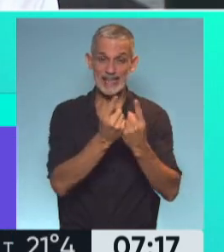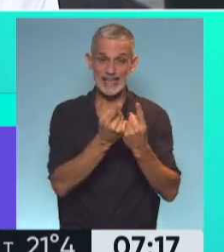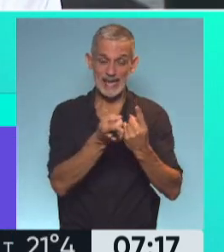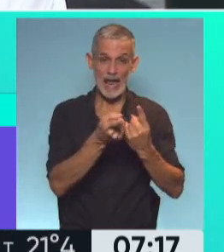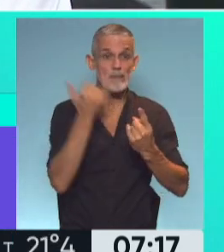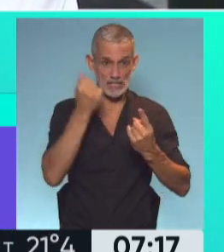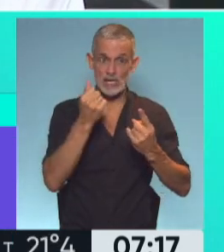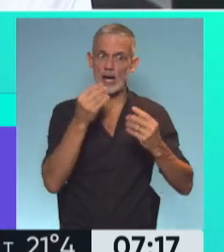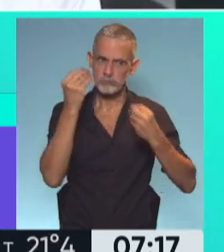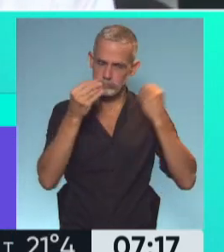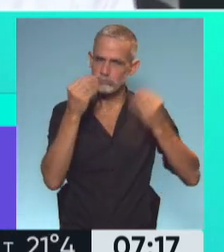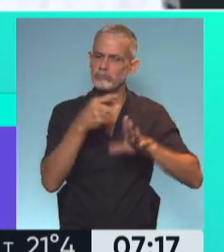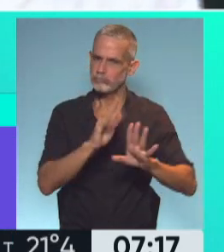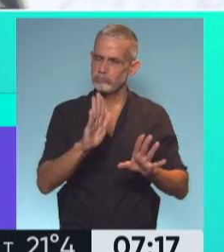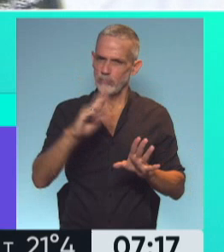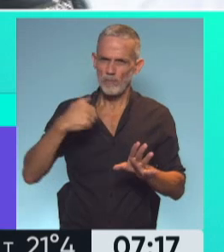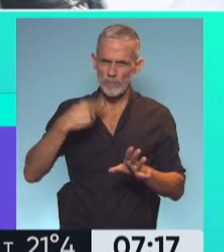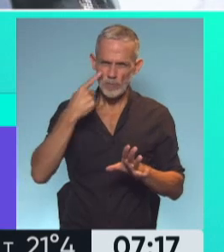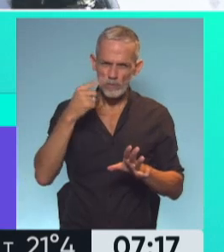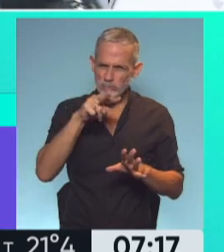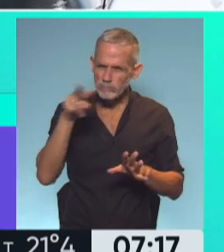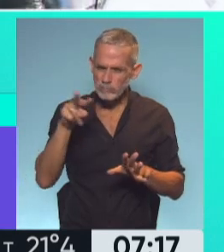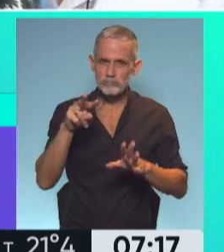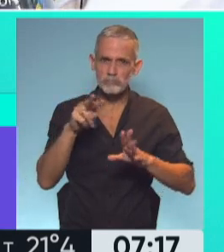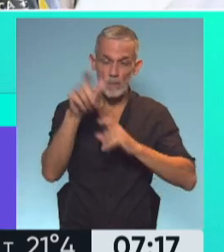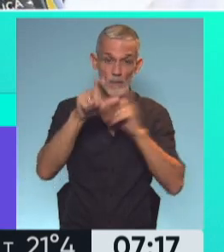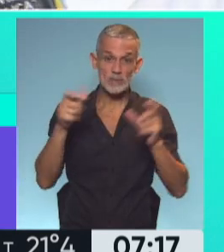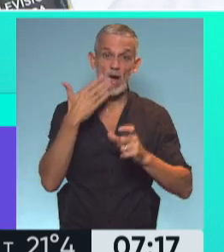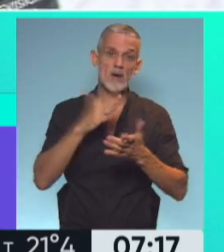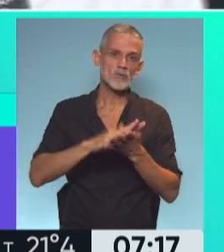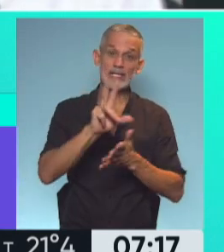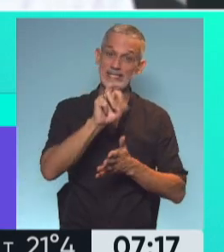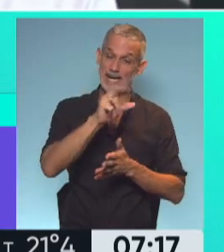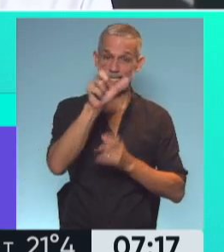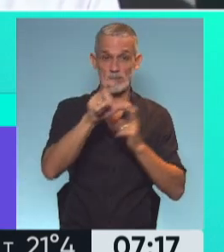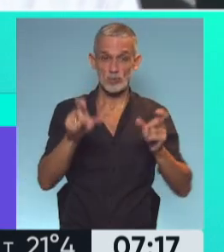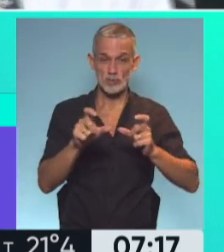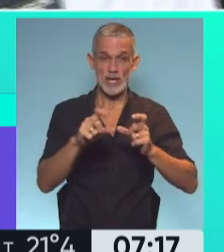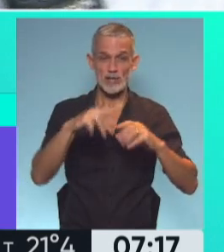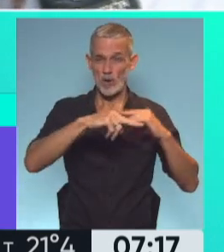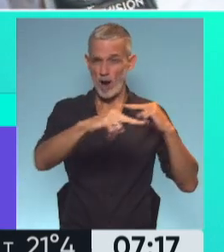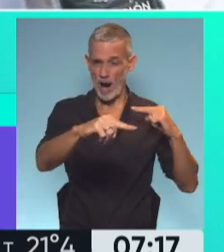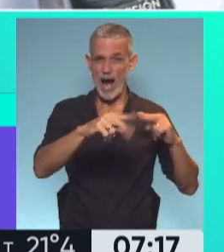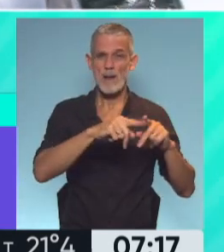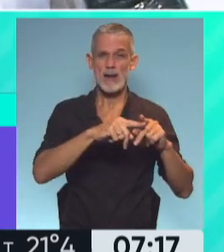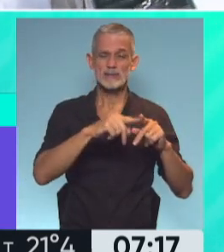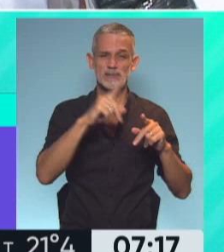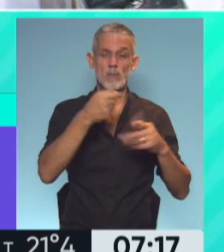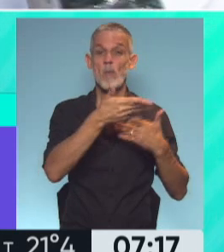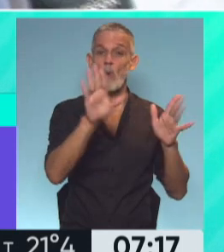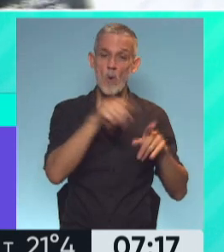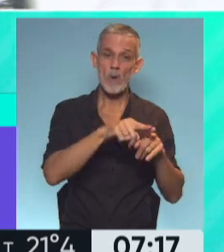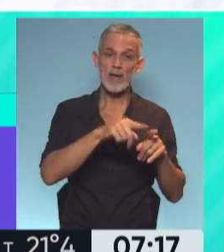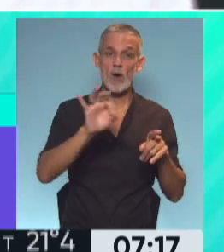ya es preocupante. Yo he escuchado a funcionarios hablar de un 30% de ocupación de camas en el sector